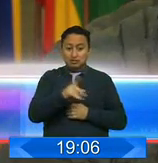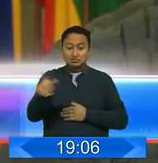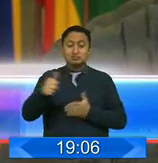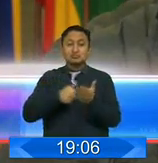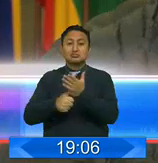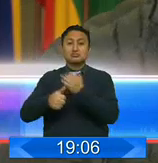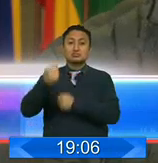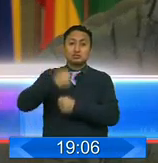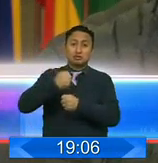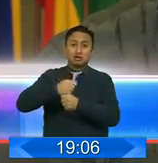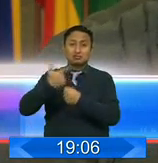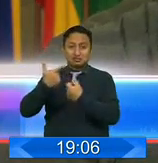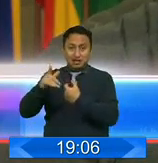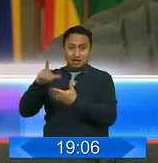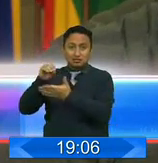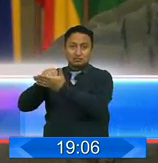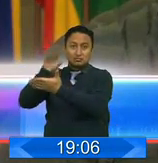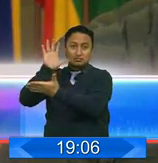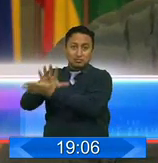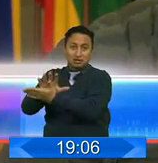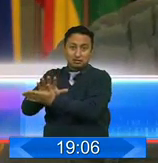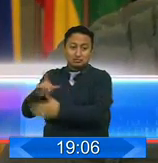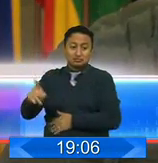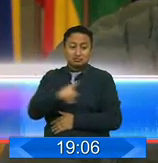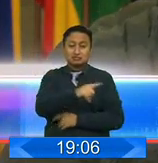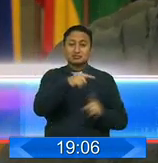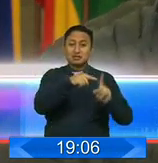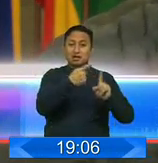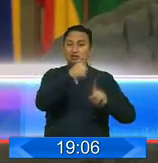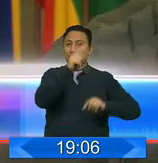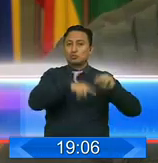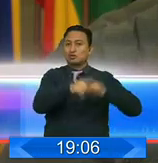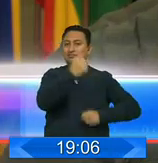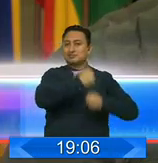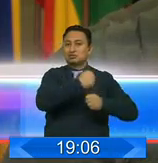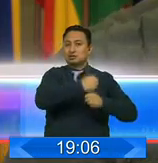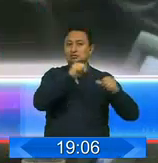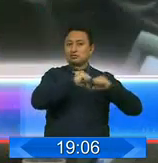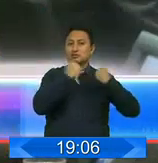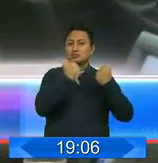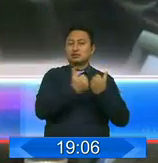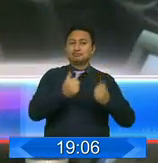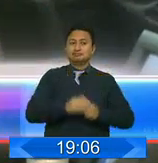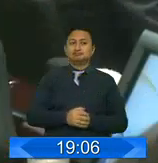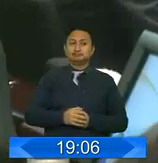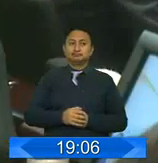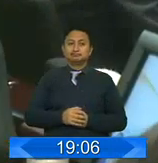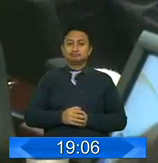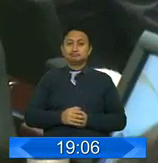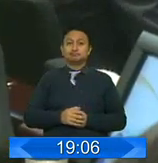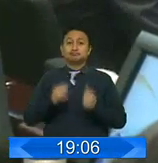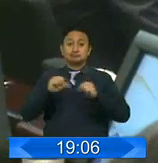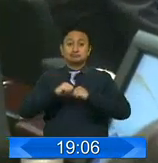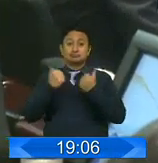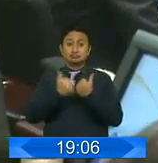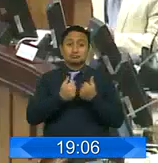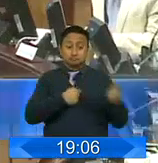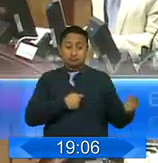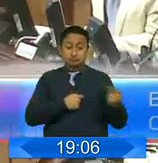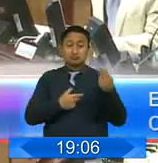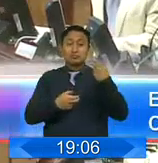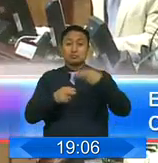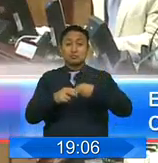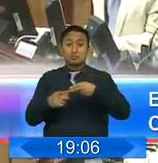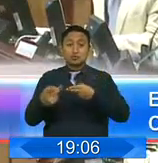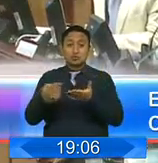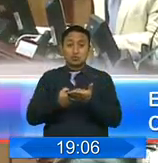del Trabajo, por lo tanto, el señor Germuy Calle no podrá laborar en la Asamblea más. Si la Asamblea permite que Calle participe en las